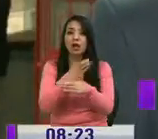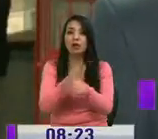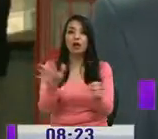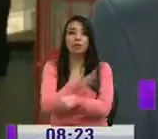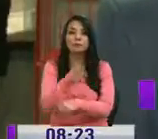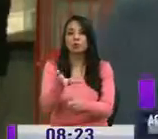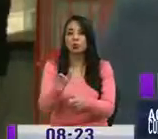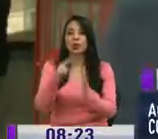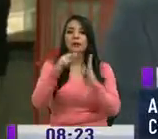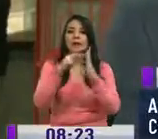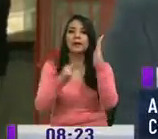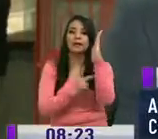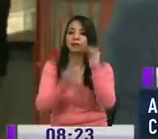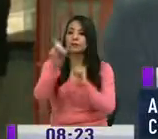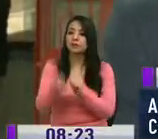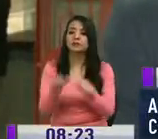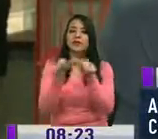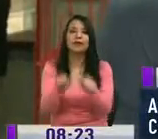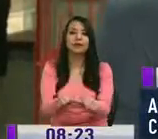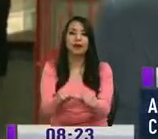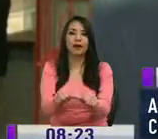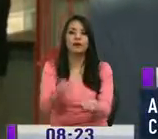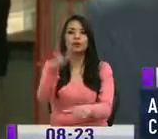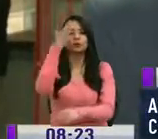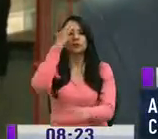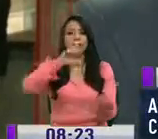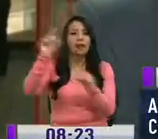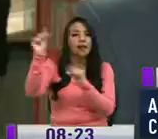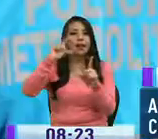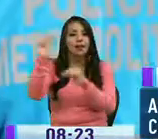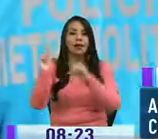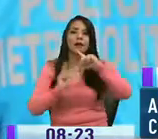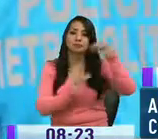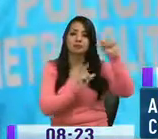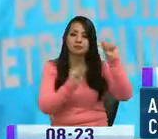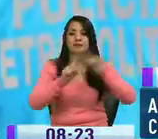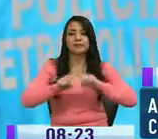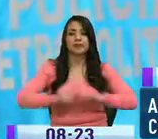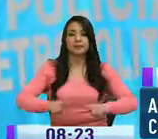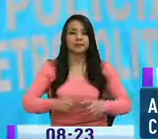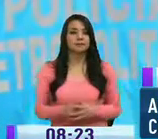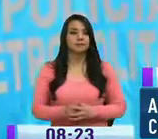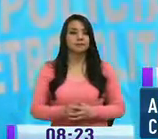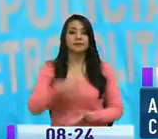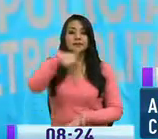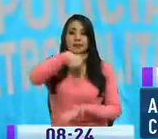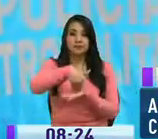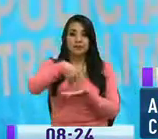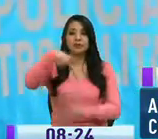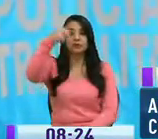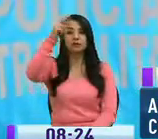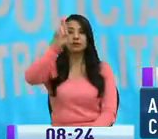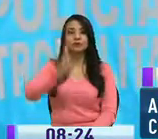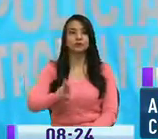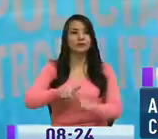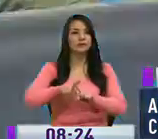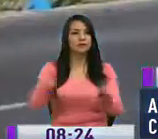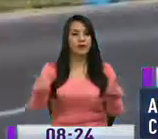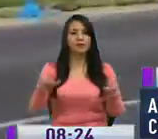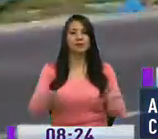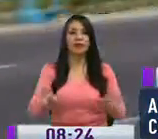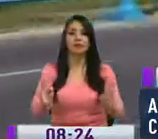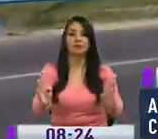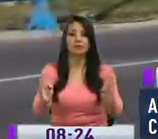existe un registro de una persona que se queda aquí estáticamente. Sabemos que tenemos movilidad humana. En varias zonas del centro, sur y norte de la capital, se colocarán